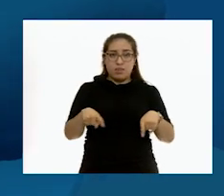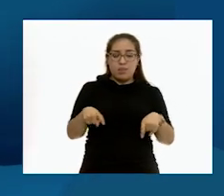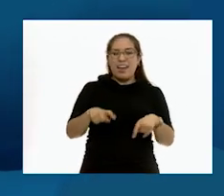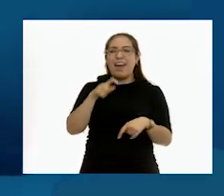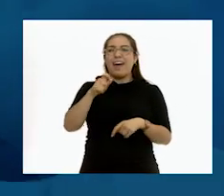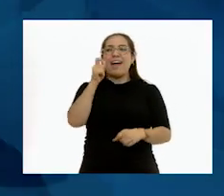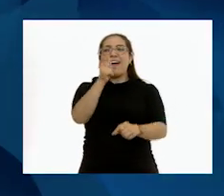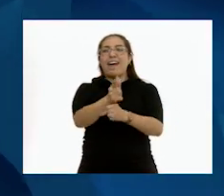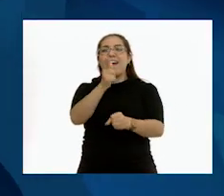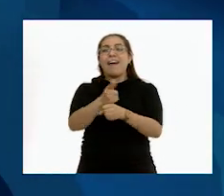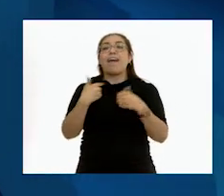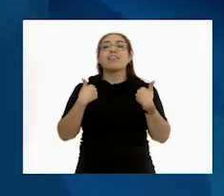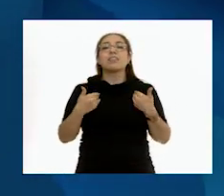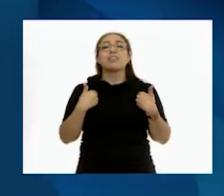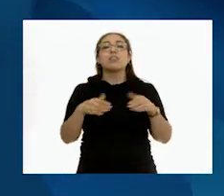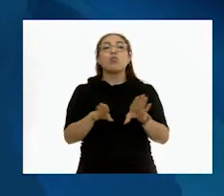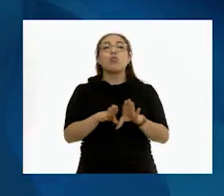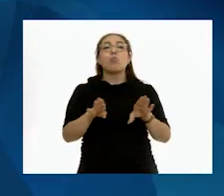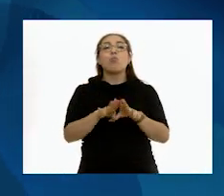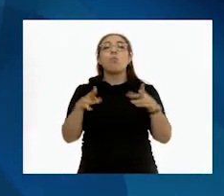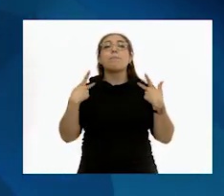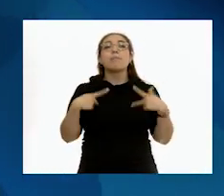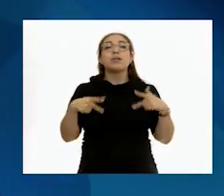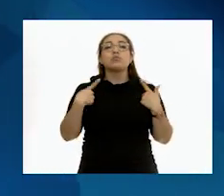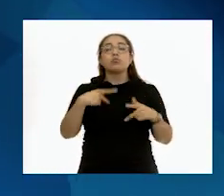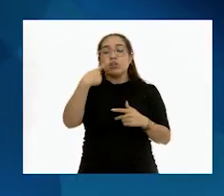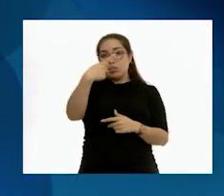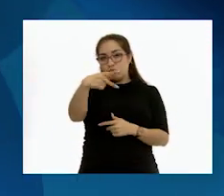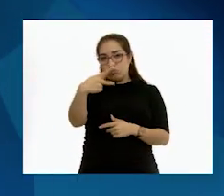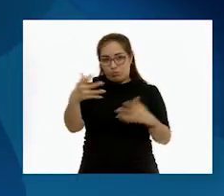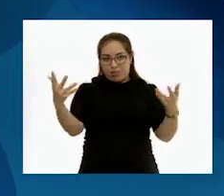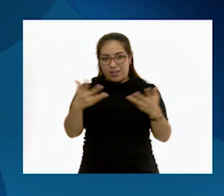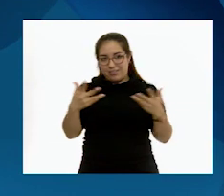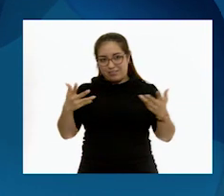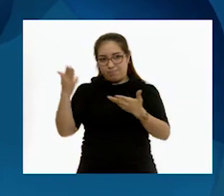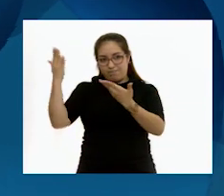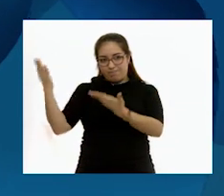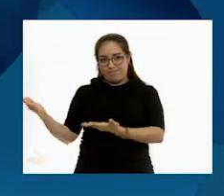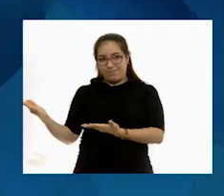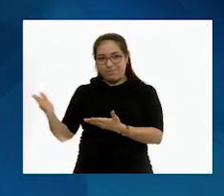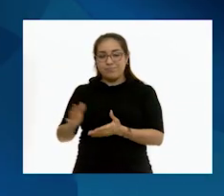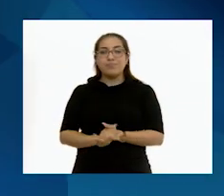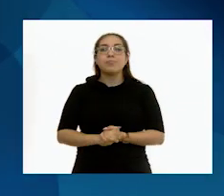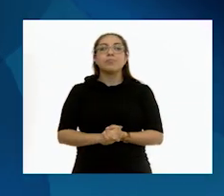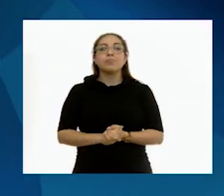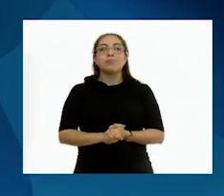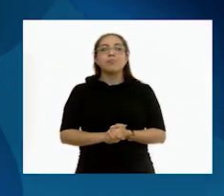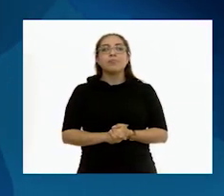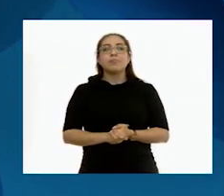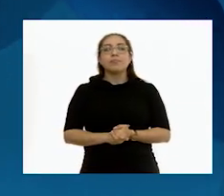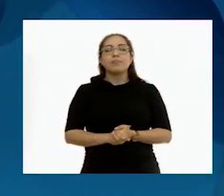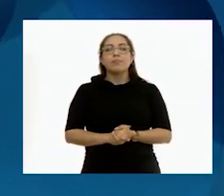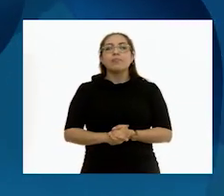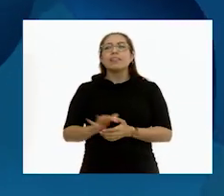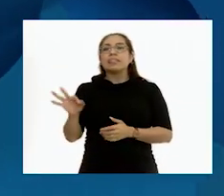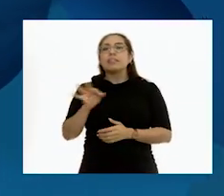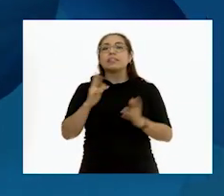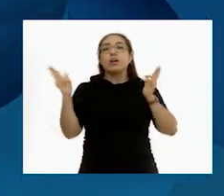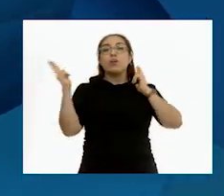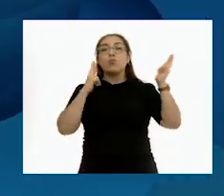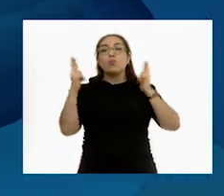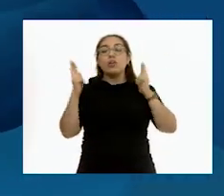una idea del tipo de personaje que Rodrigo está representando. Veamos qué pasa si le agrega algunos